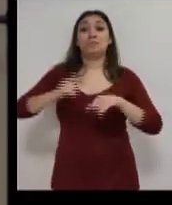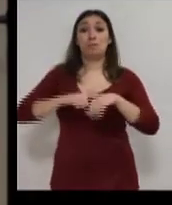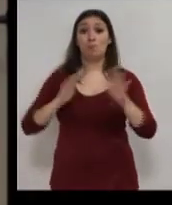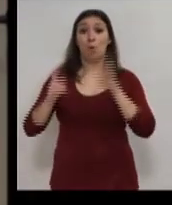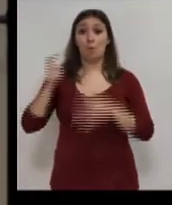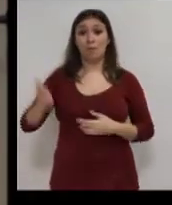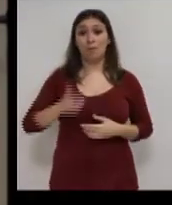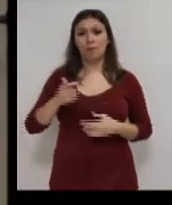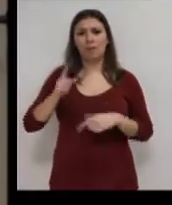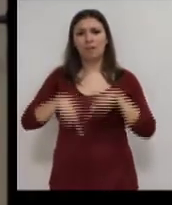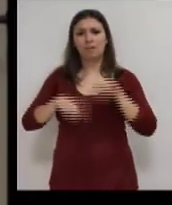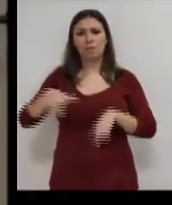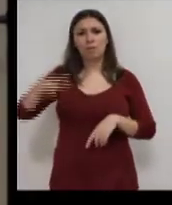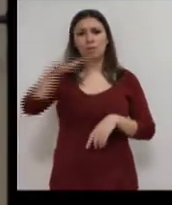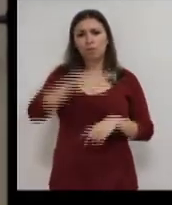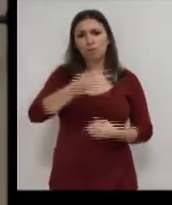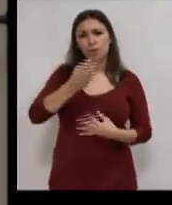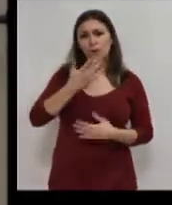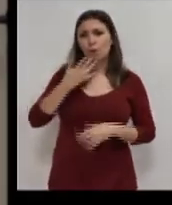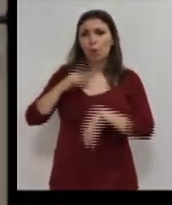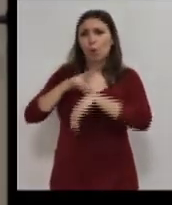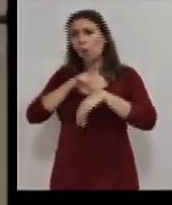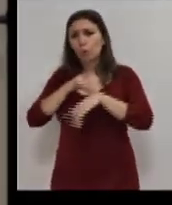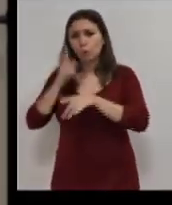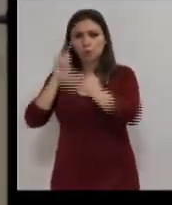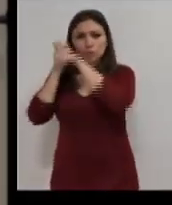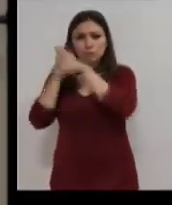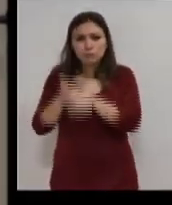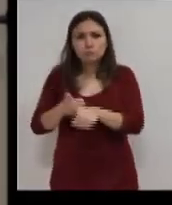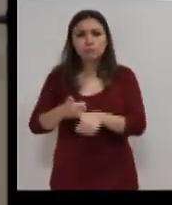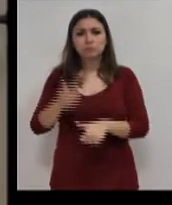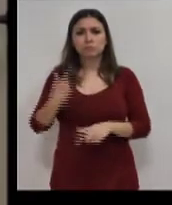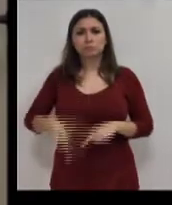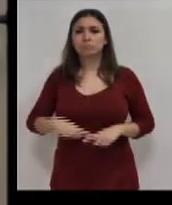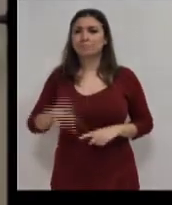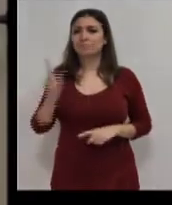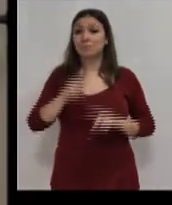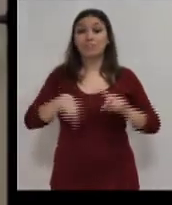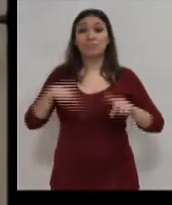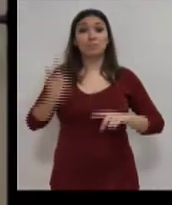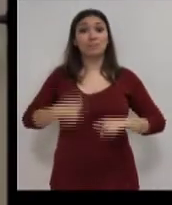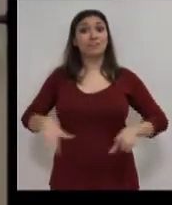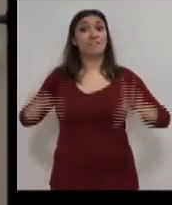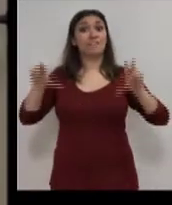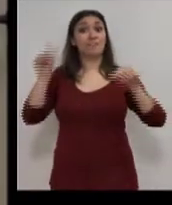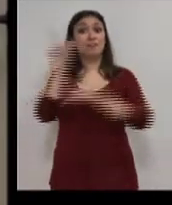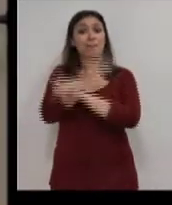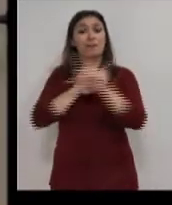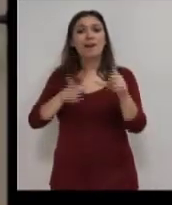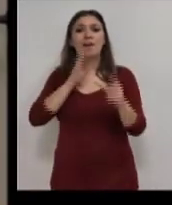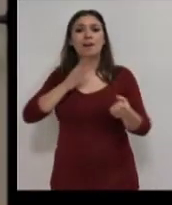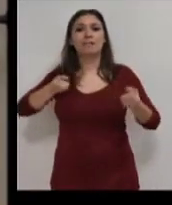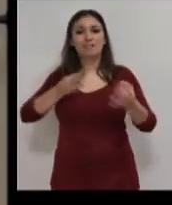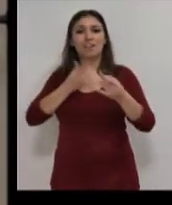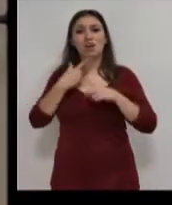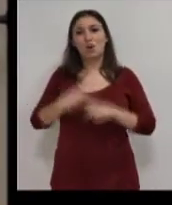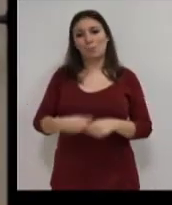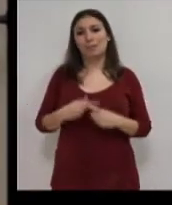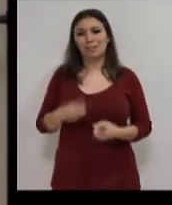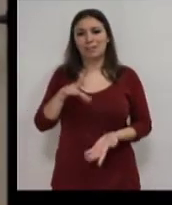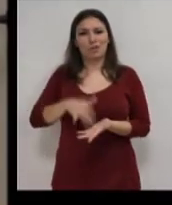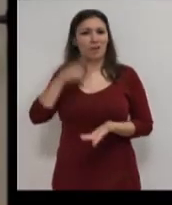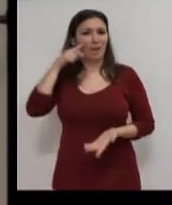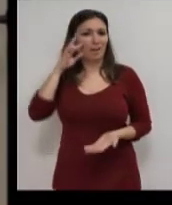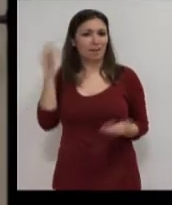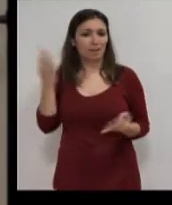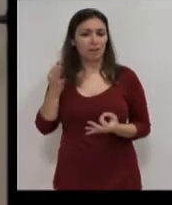es durante la visita, de tener puntos de información, rutas guiadas, sino que incluso después el compartir